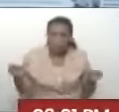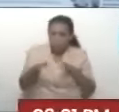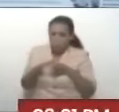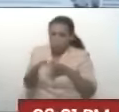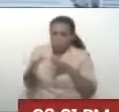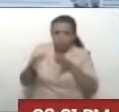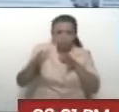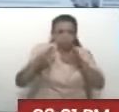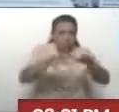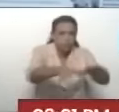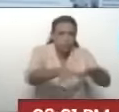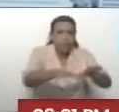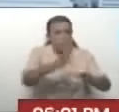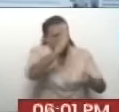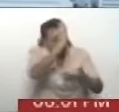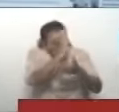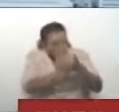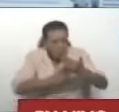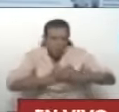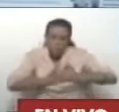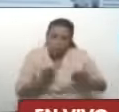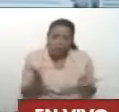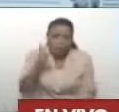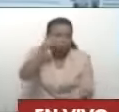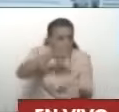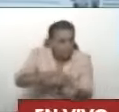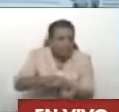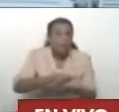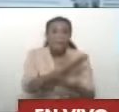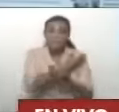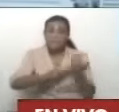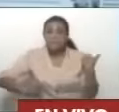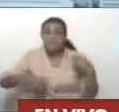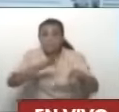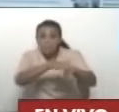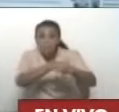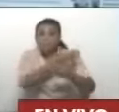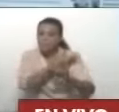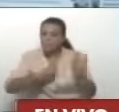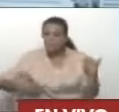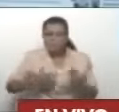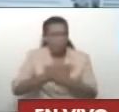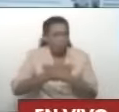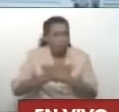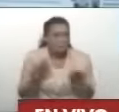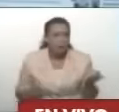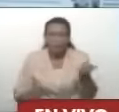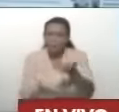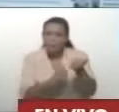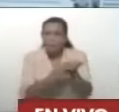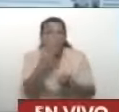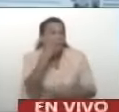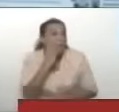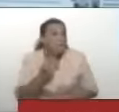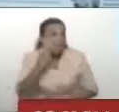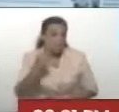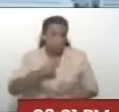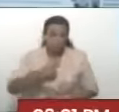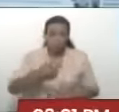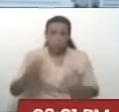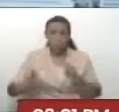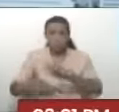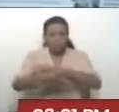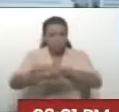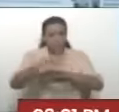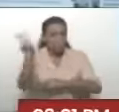para ir de manera modesta a Chile, presidente Boric, a prestarle todo el apoyo, la experiencia técnica